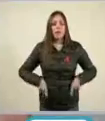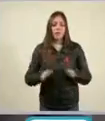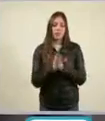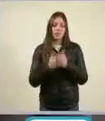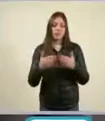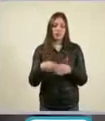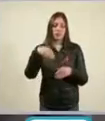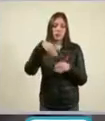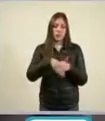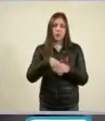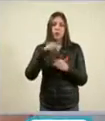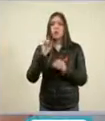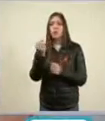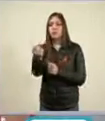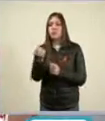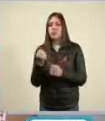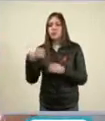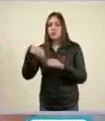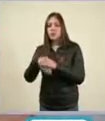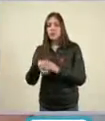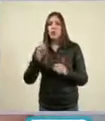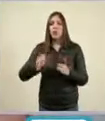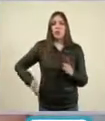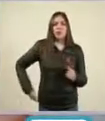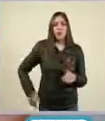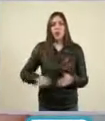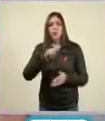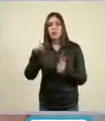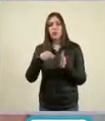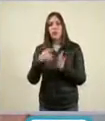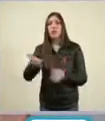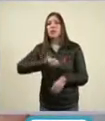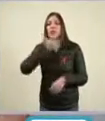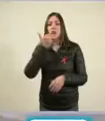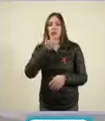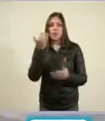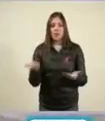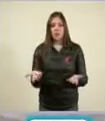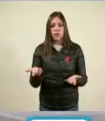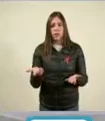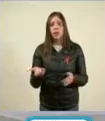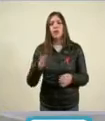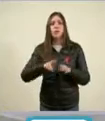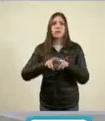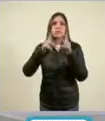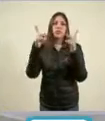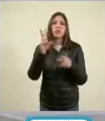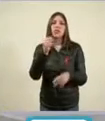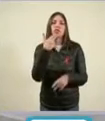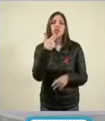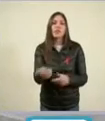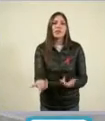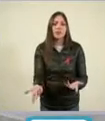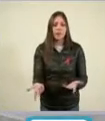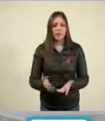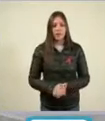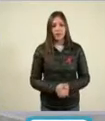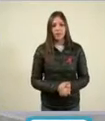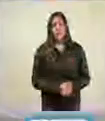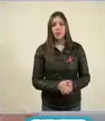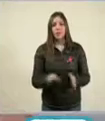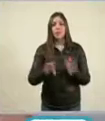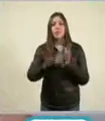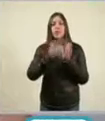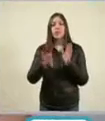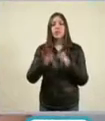cartera, en la guantera, los clásicos lugares erróneos, se estropea. Sí, pues es que es lo primero Si que lo te dicen, ¿no? desenrollas